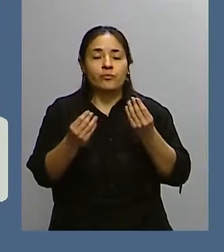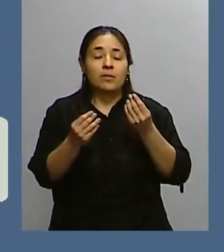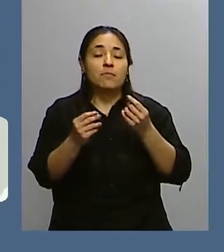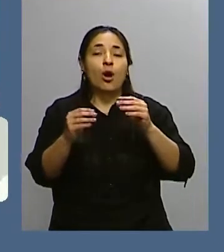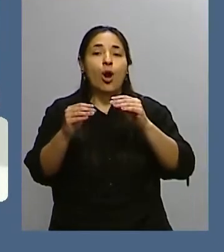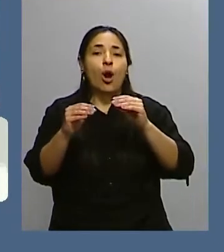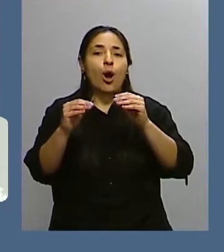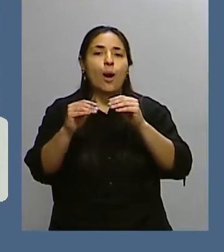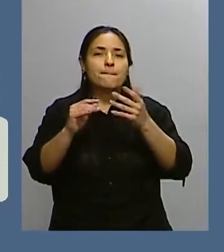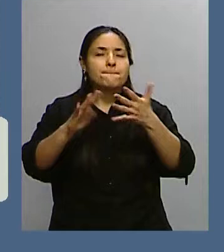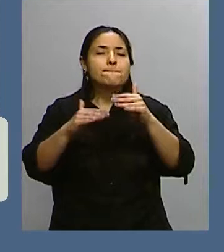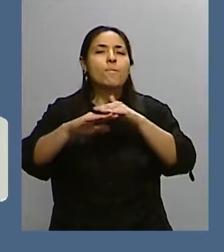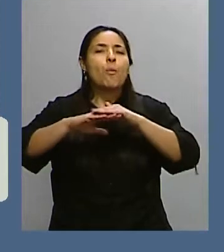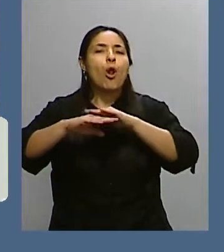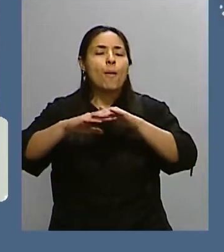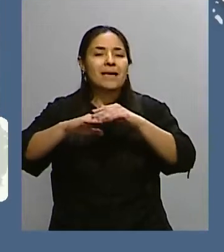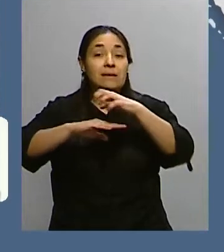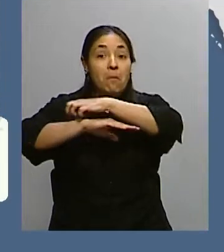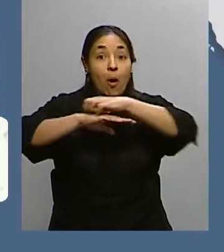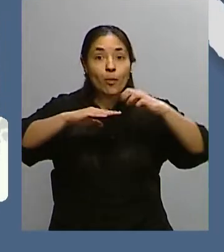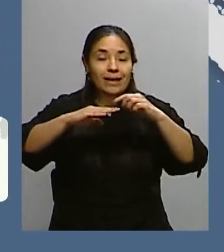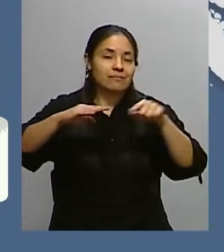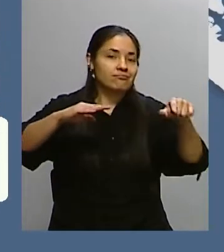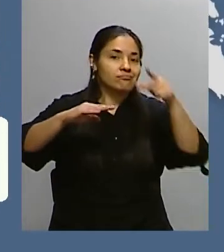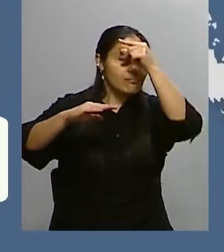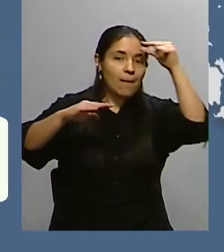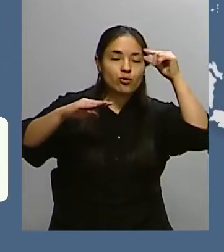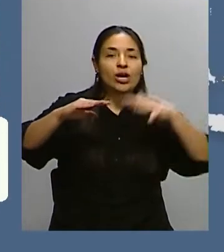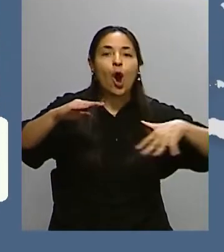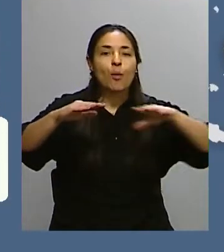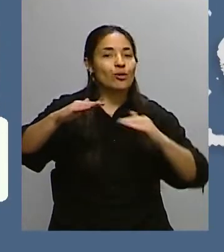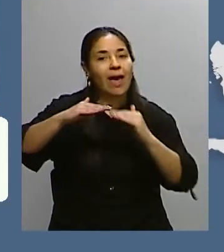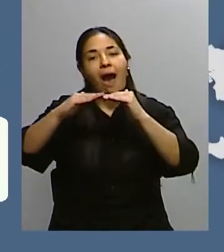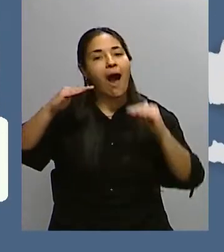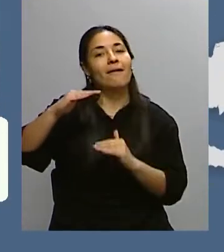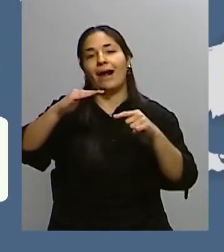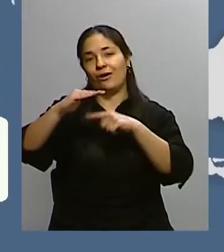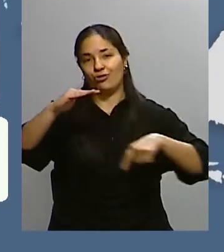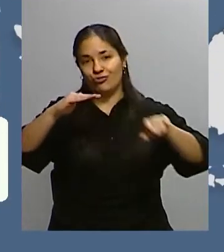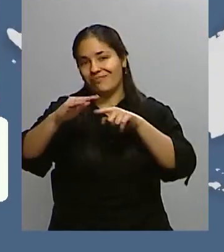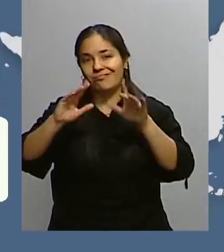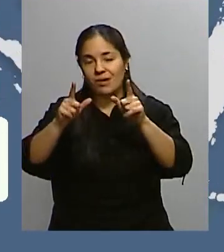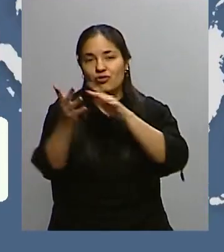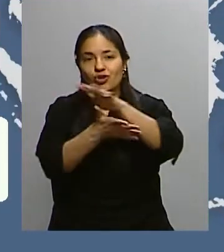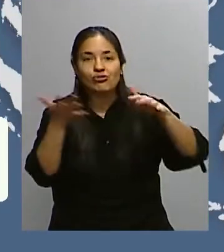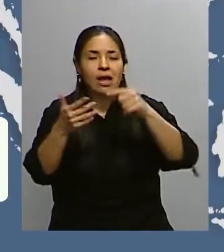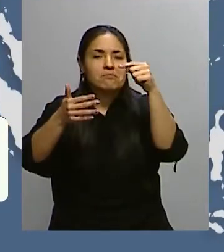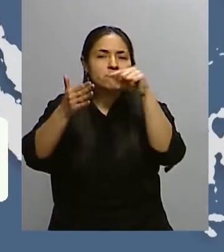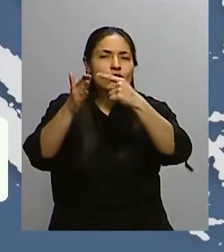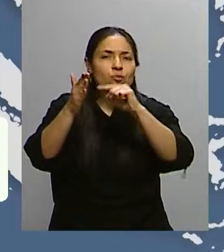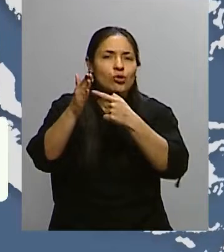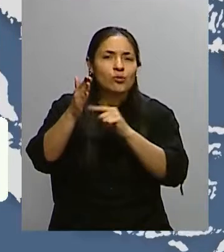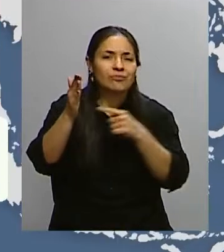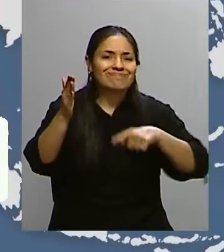en cuanto a la pobreza y la pobreza multidimensional de acuerdo a todos los indicadores sociales. Y esto es una